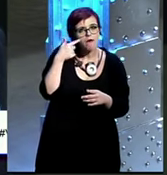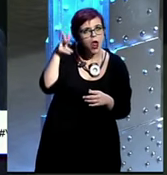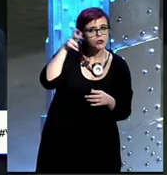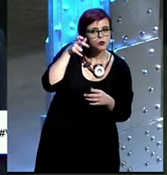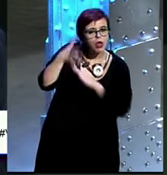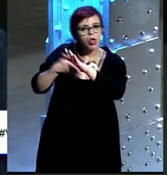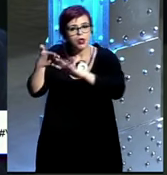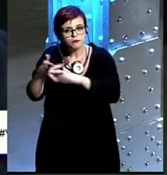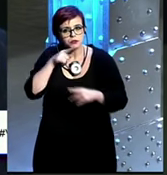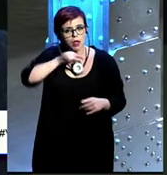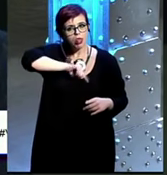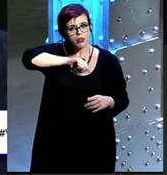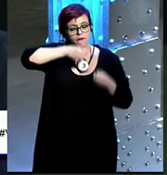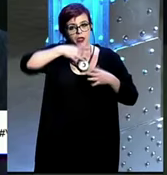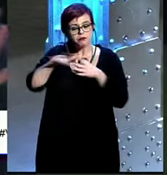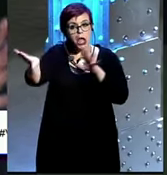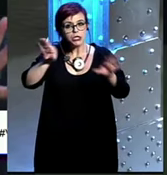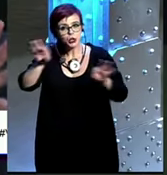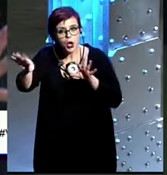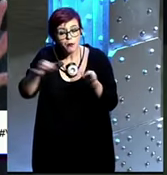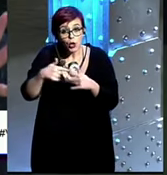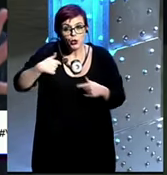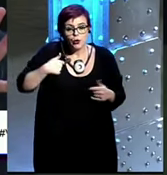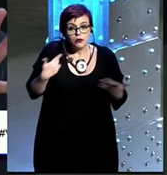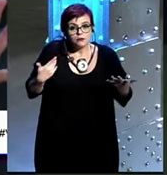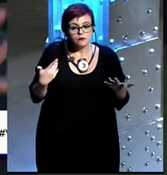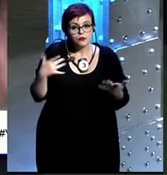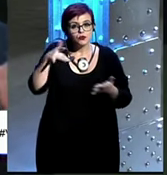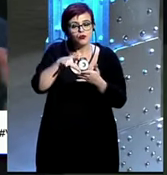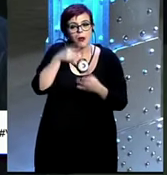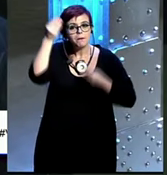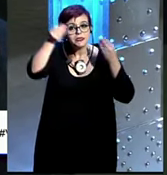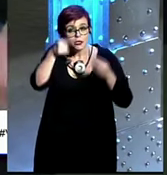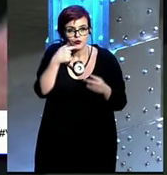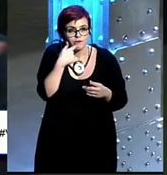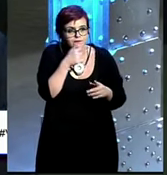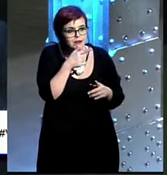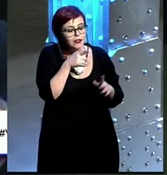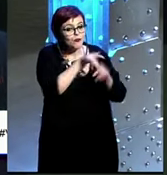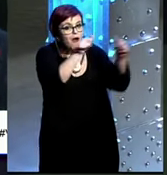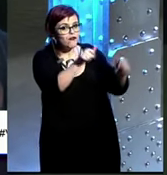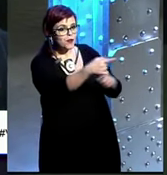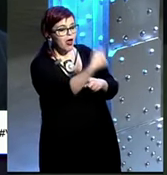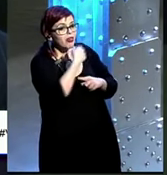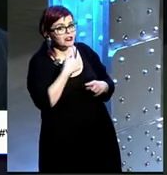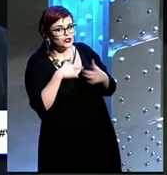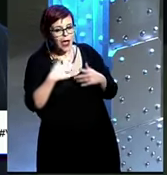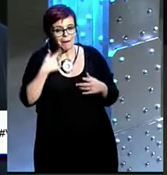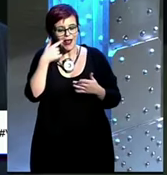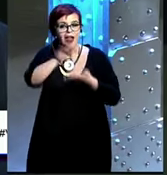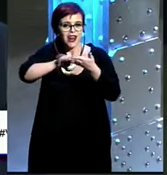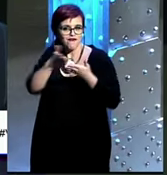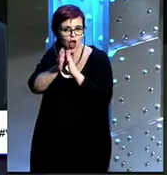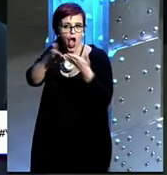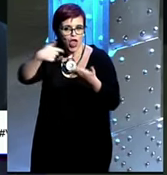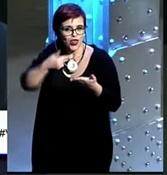conciencia en el mundo adulto. Pero yo como individuo te quiero elegir, tal y como lo has planteado tú. Bueno, perdón, es como yo lo he puesto, pero como tú lo